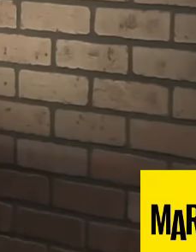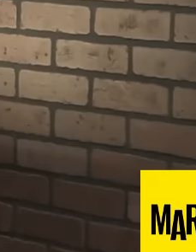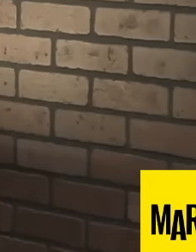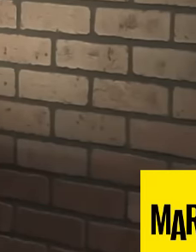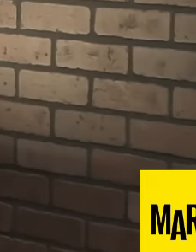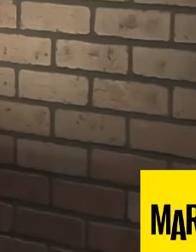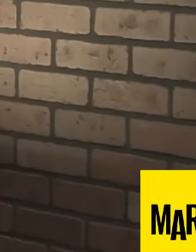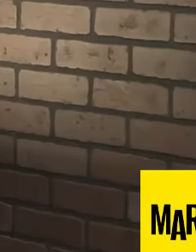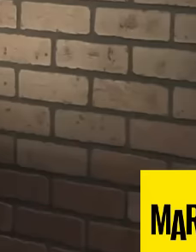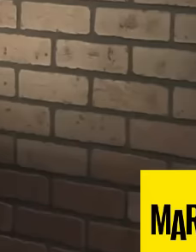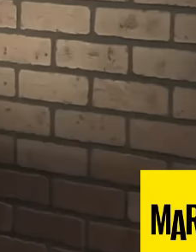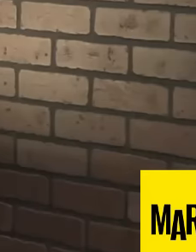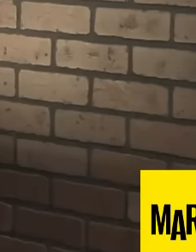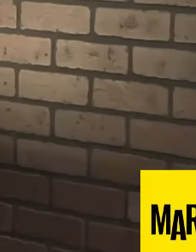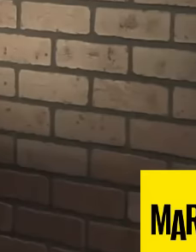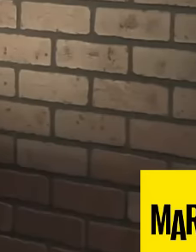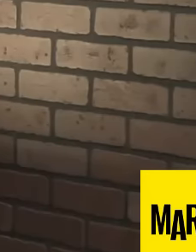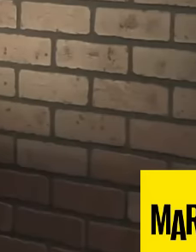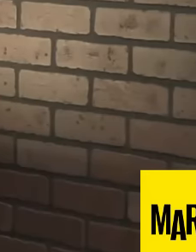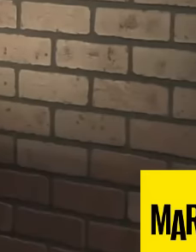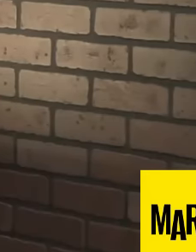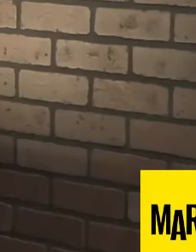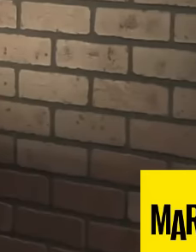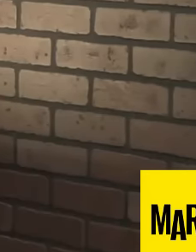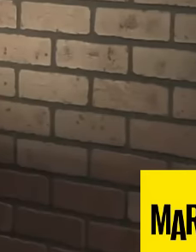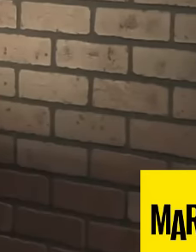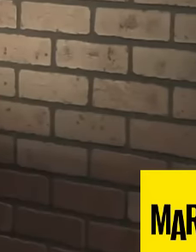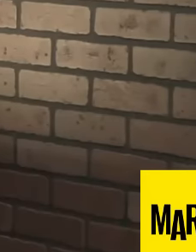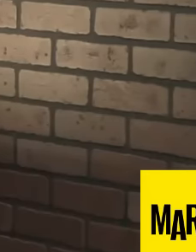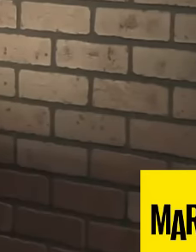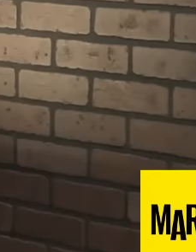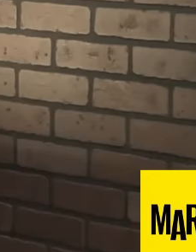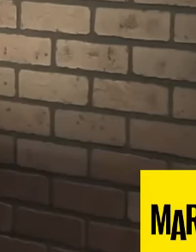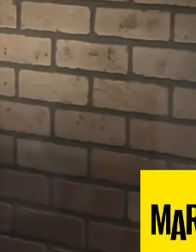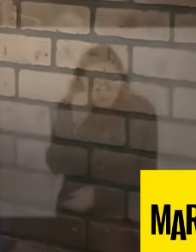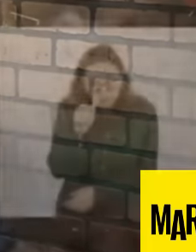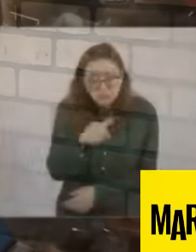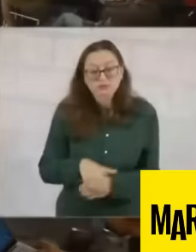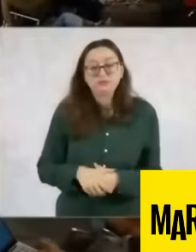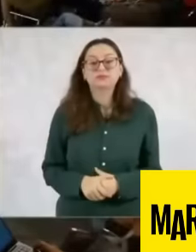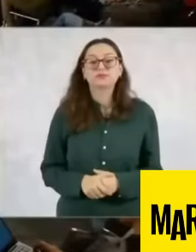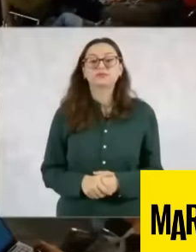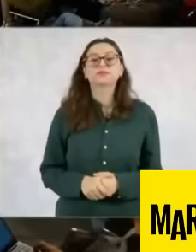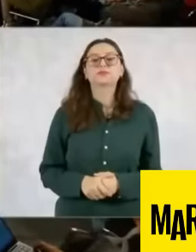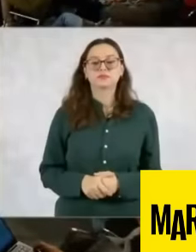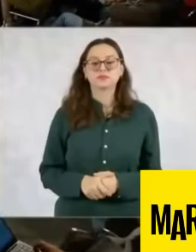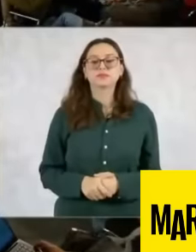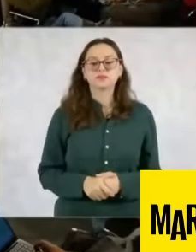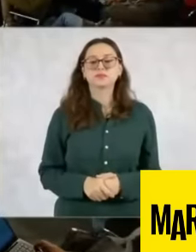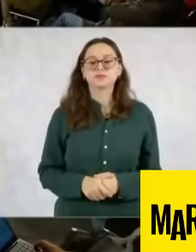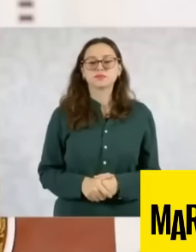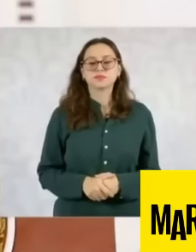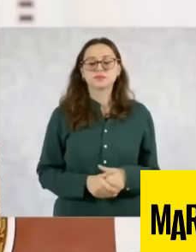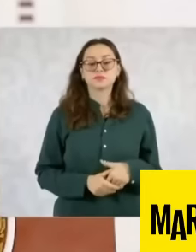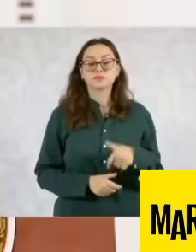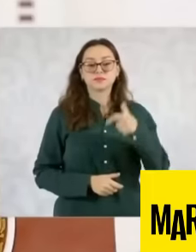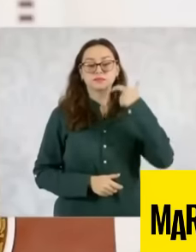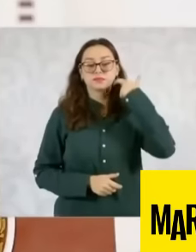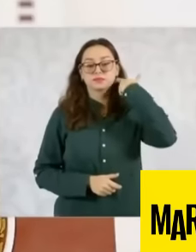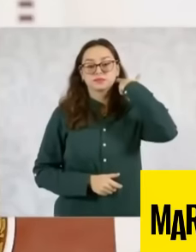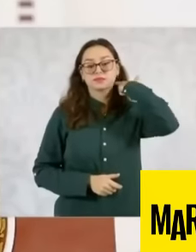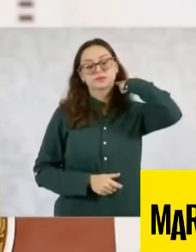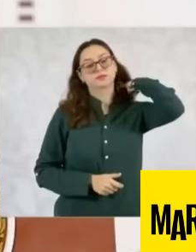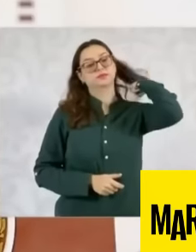se desecharon desde el día de ayer vamos a escuchar parte de esos comentarios entiendo que primero se presentó una